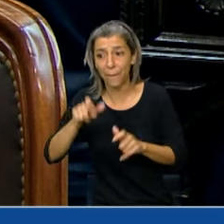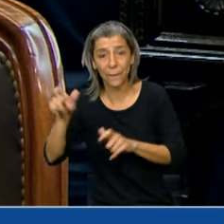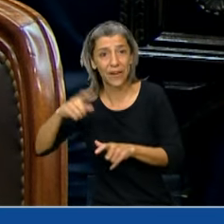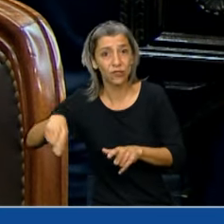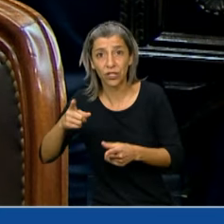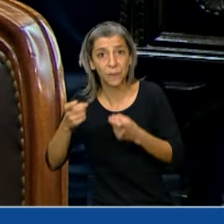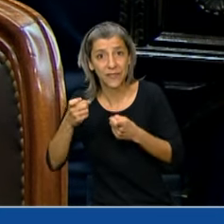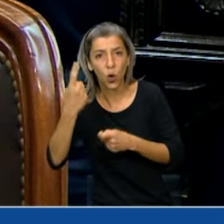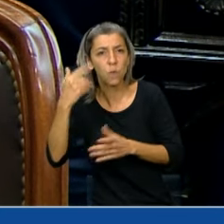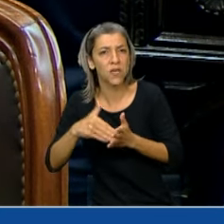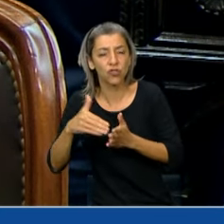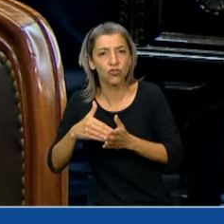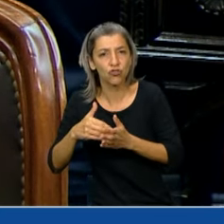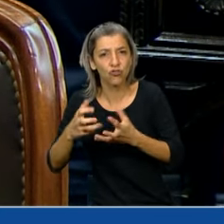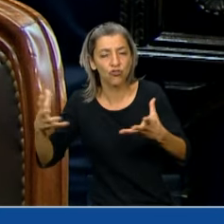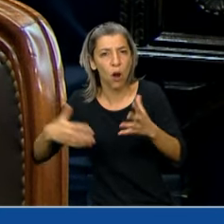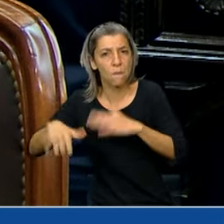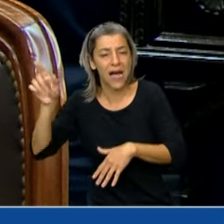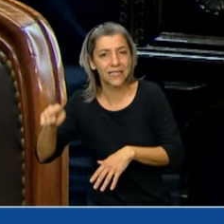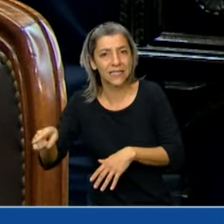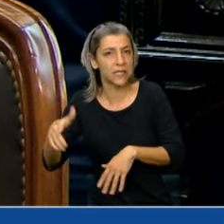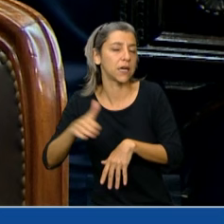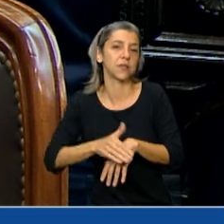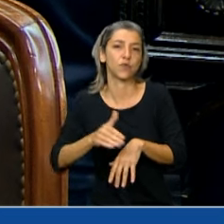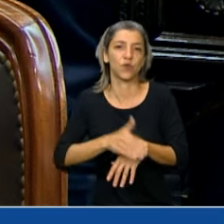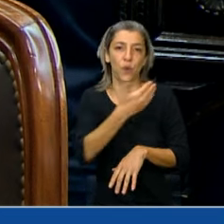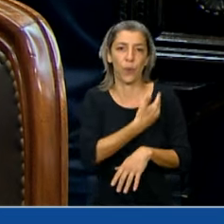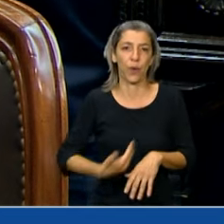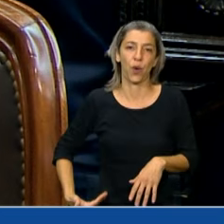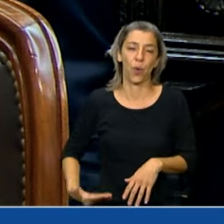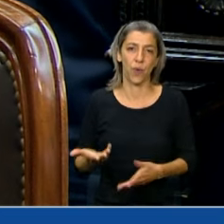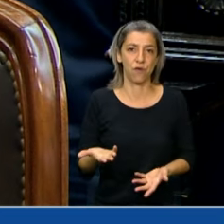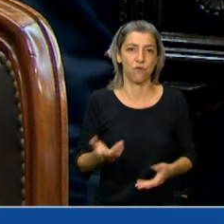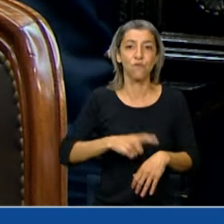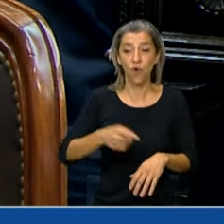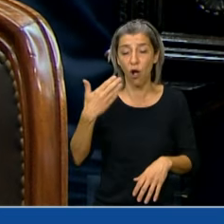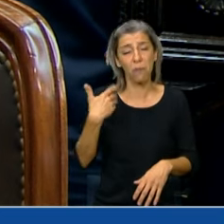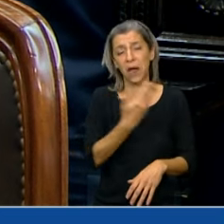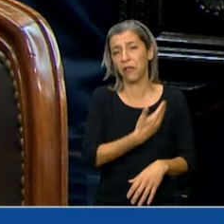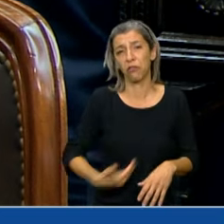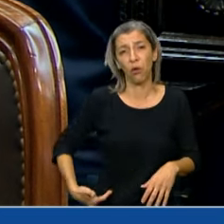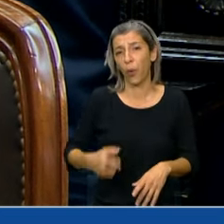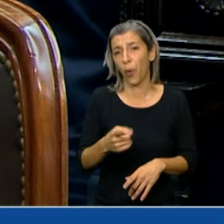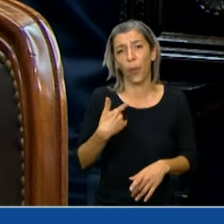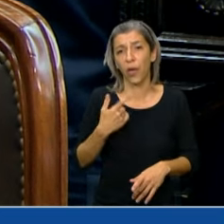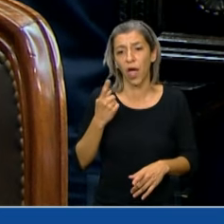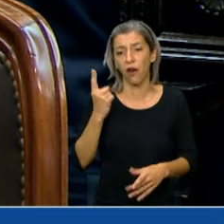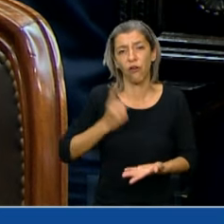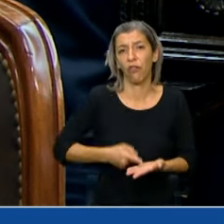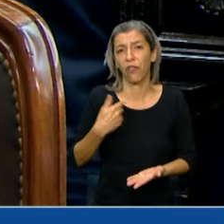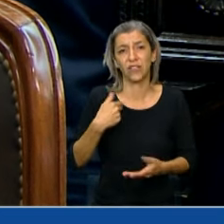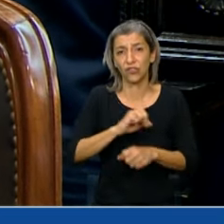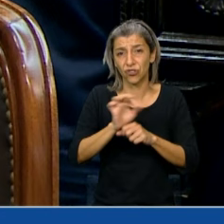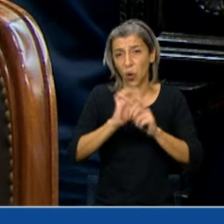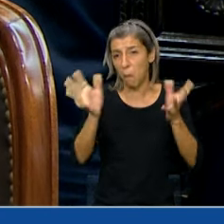responsabilidad también de este gobierno que tomó una posición esquizofrénica desde la pandemia en donde